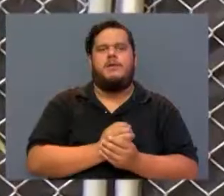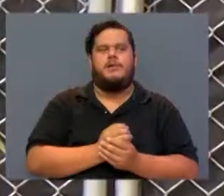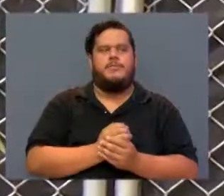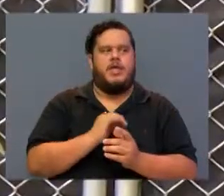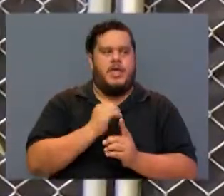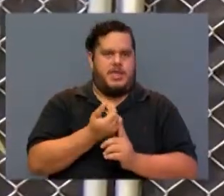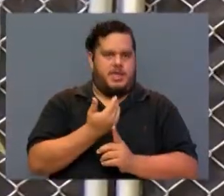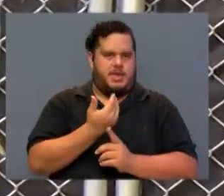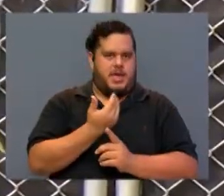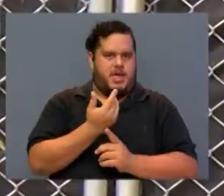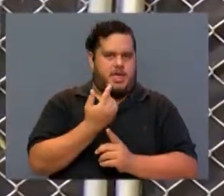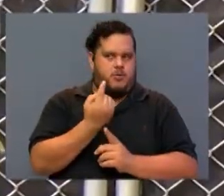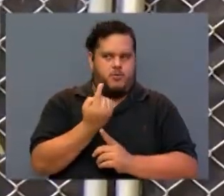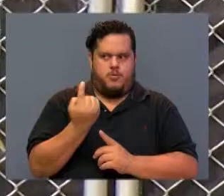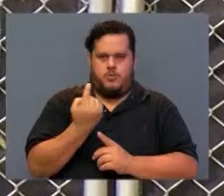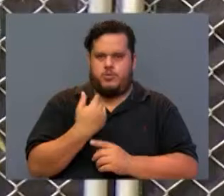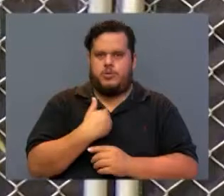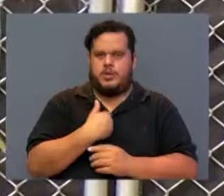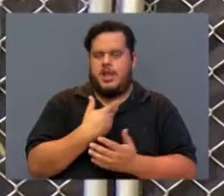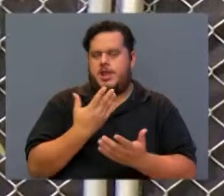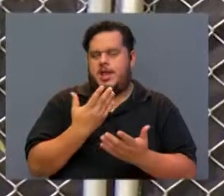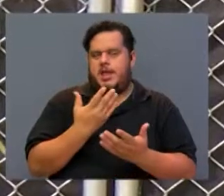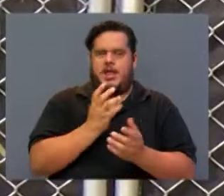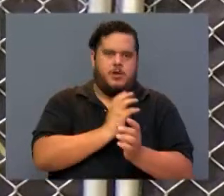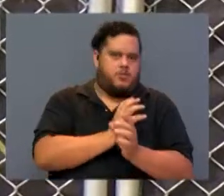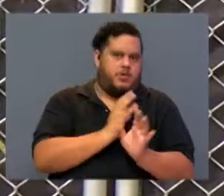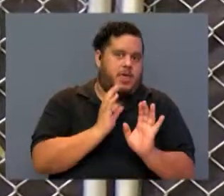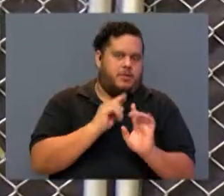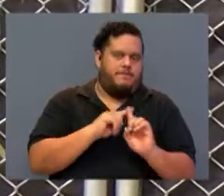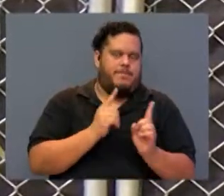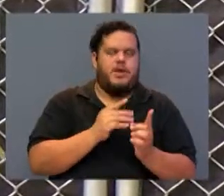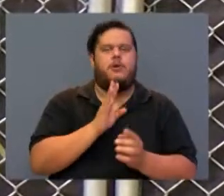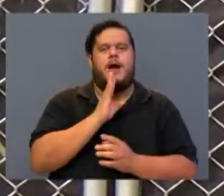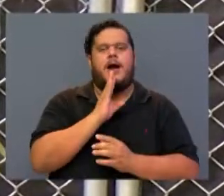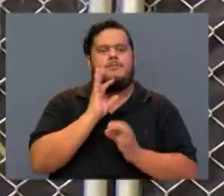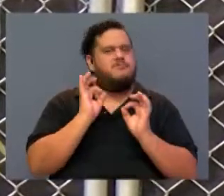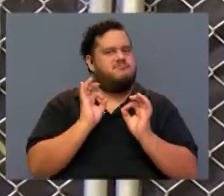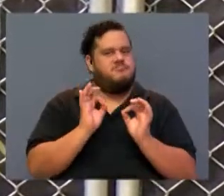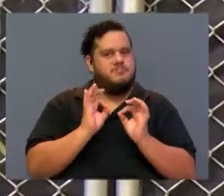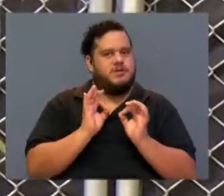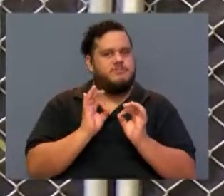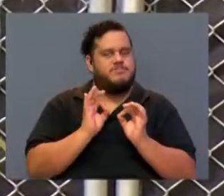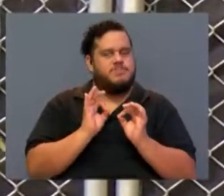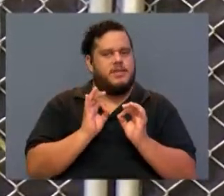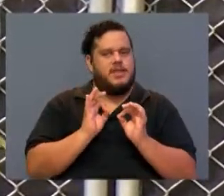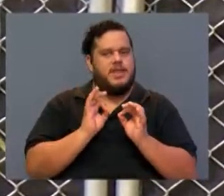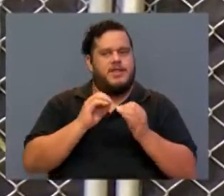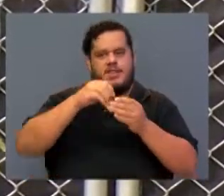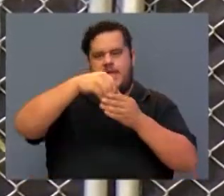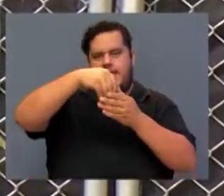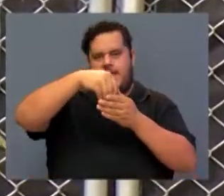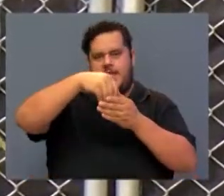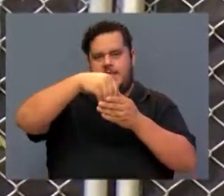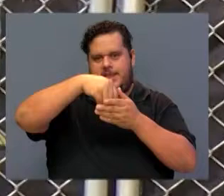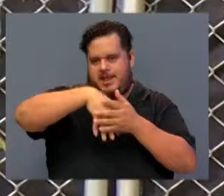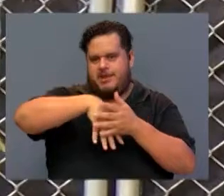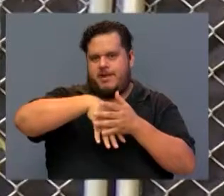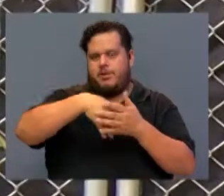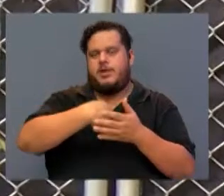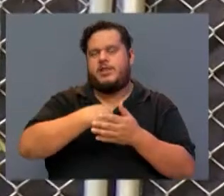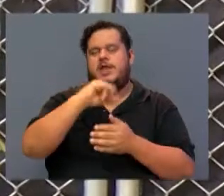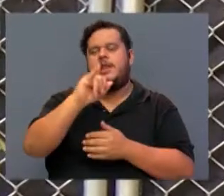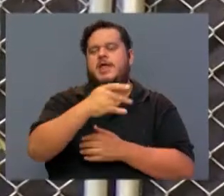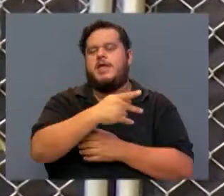quien tendrá su consideración, que si es prudente, que si no es prudente. Pero habla muy bien del arraigo en Jicaral de